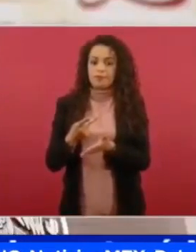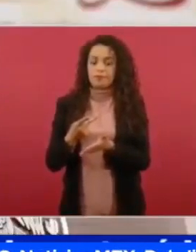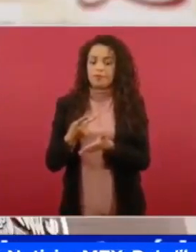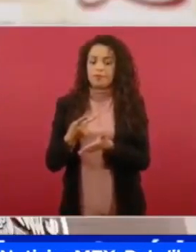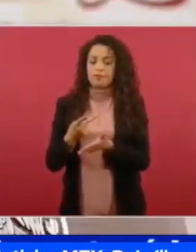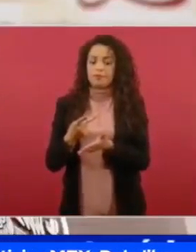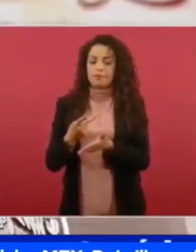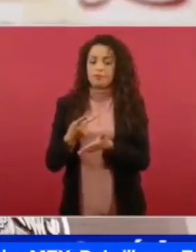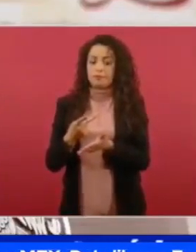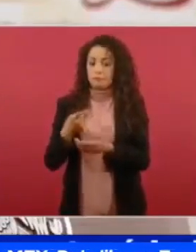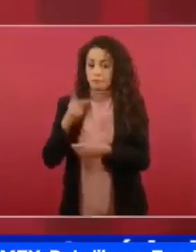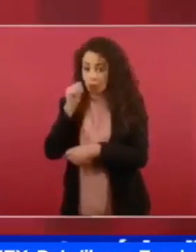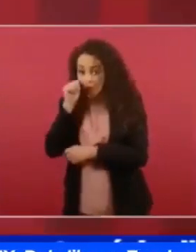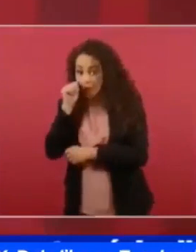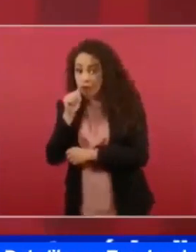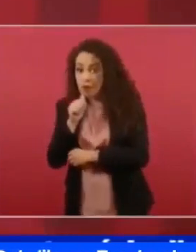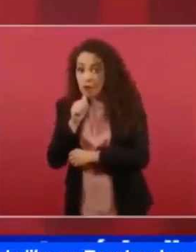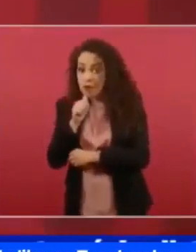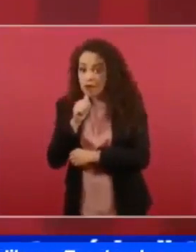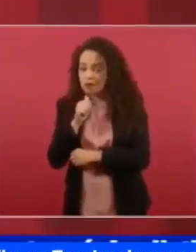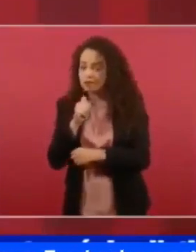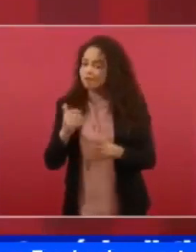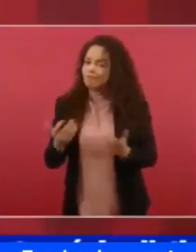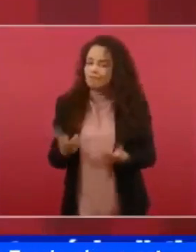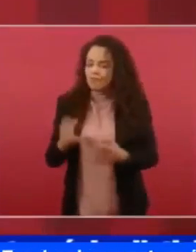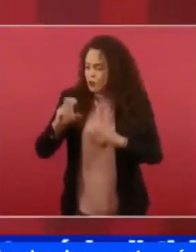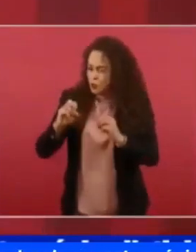Entonces, aun cuando se trate de Texas,